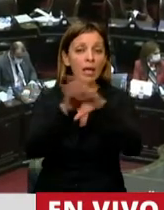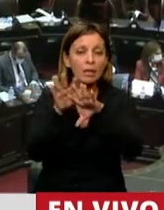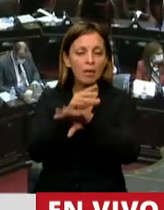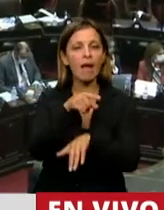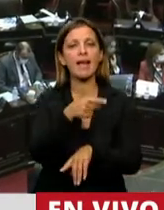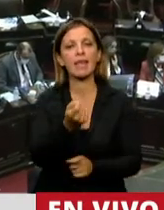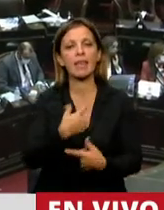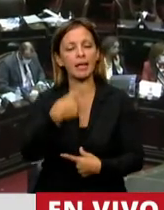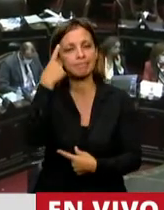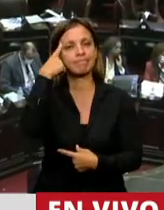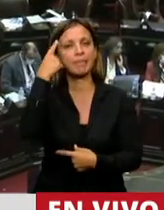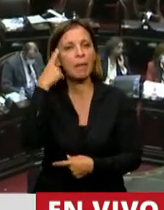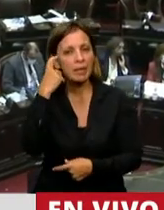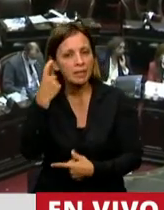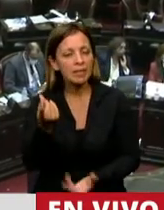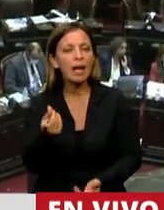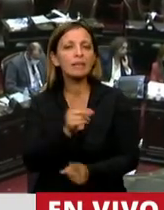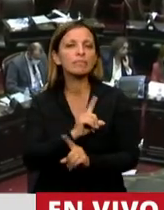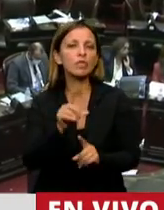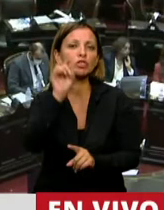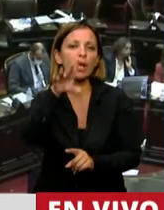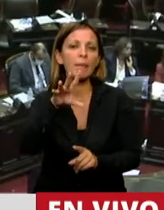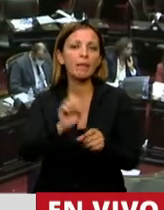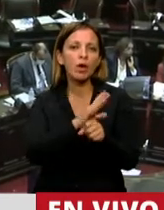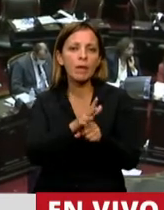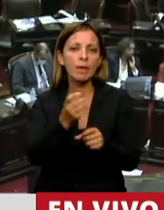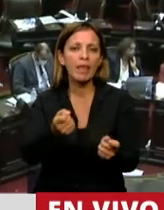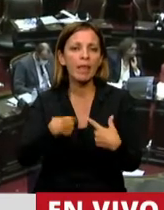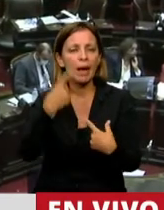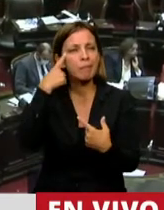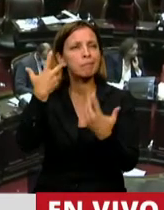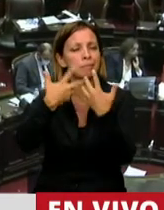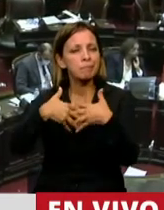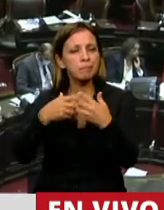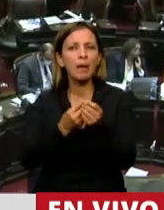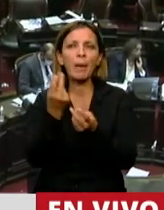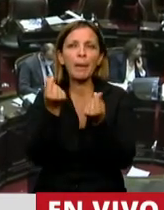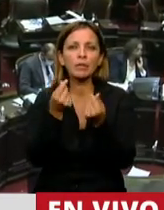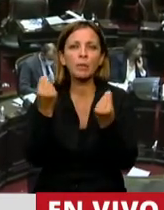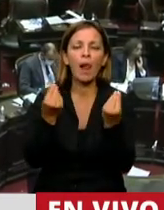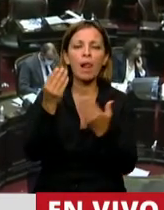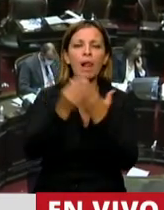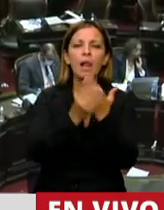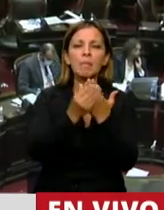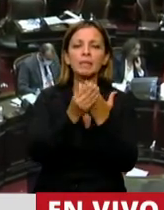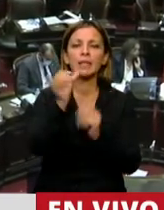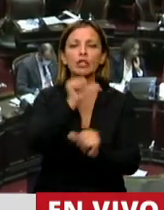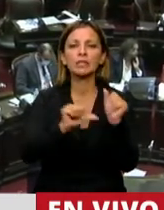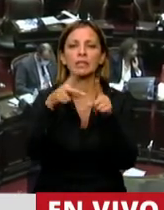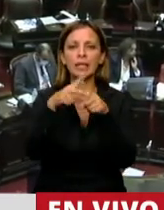aprendamos y que no sea solo la pandemia la que nos haga revalorizar lo que es un Ministerio de Ciencia y Tecnología.